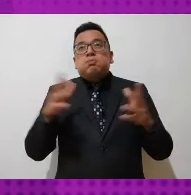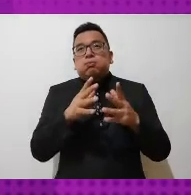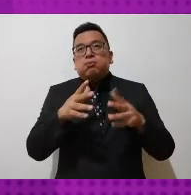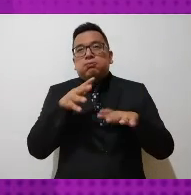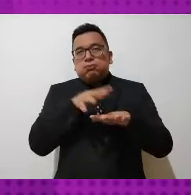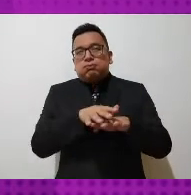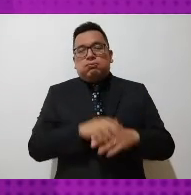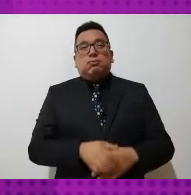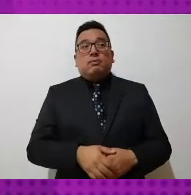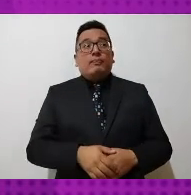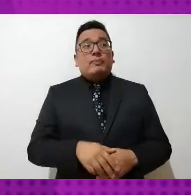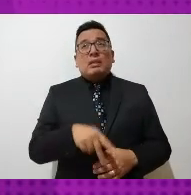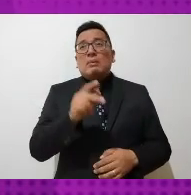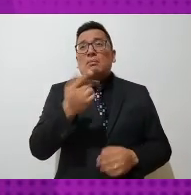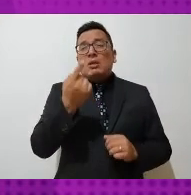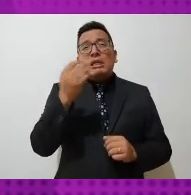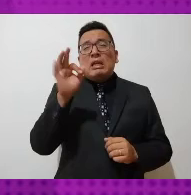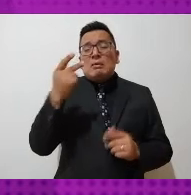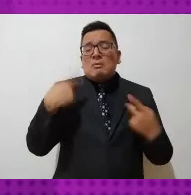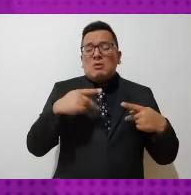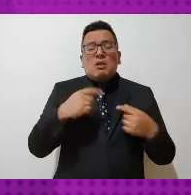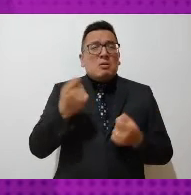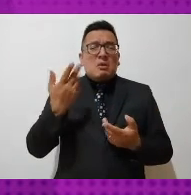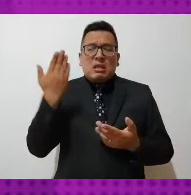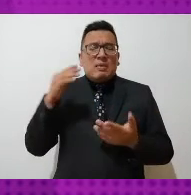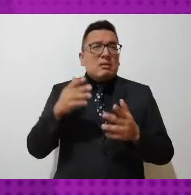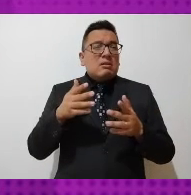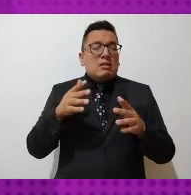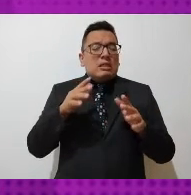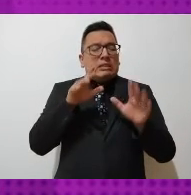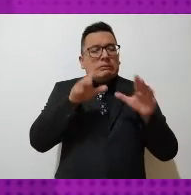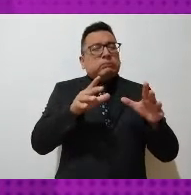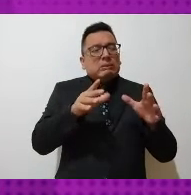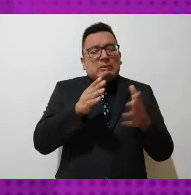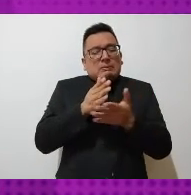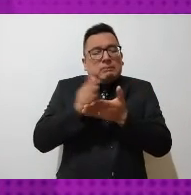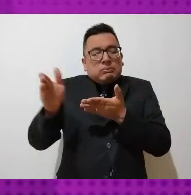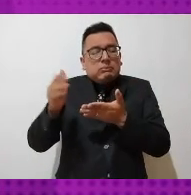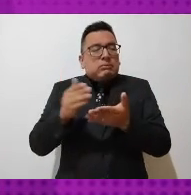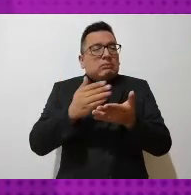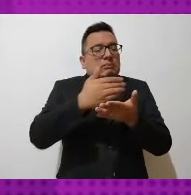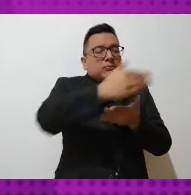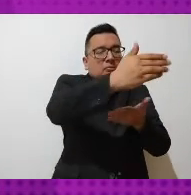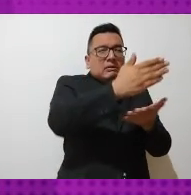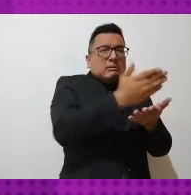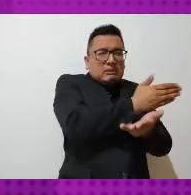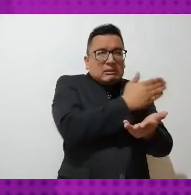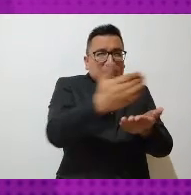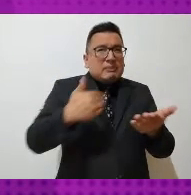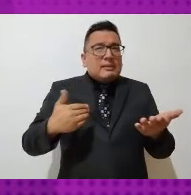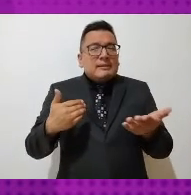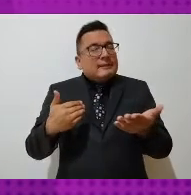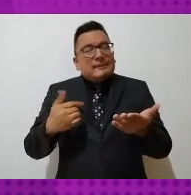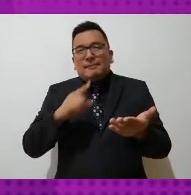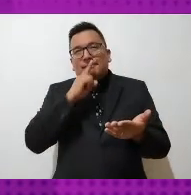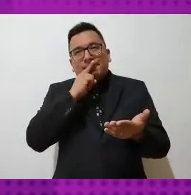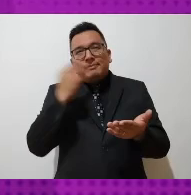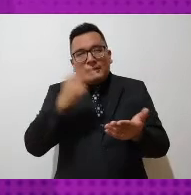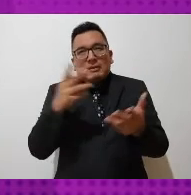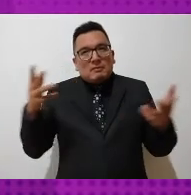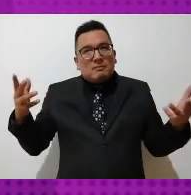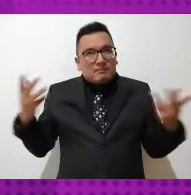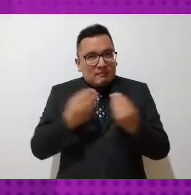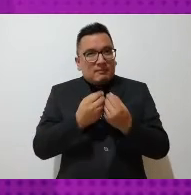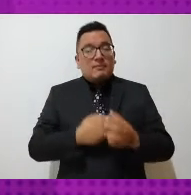en condiciones de segregación o marginación, puedan tener las mismas posibilidades, las mismas oportunidades para